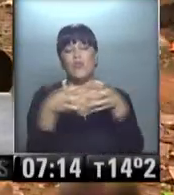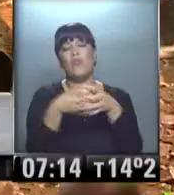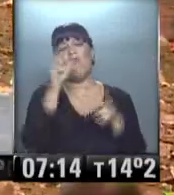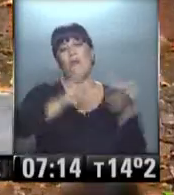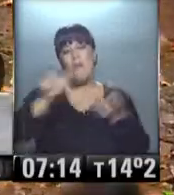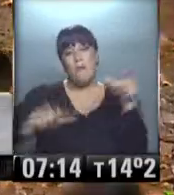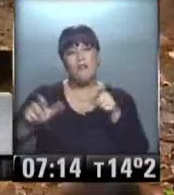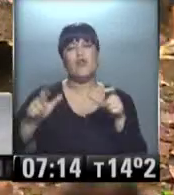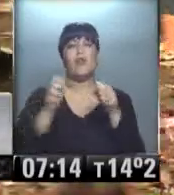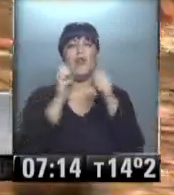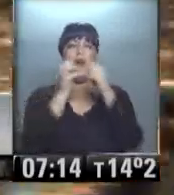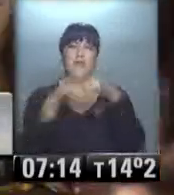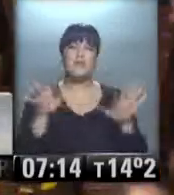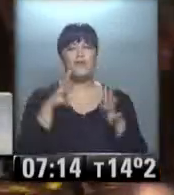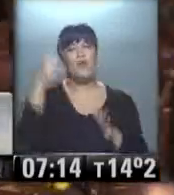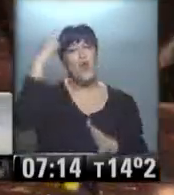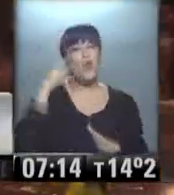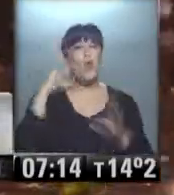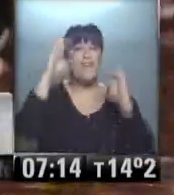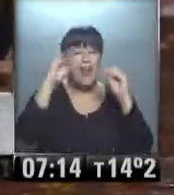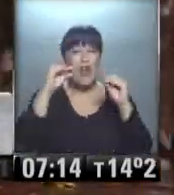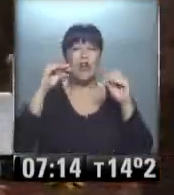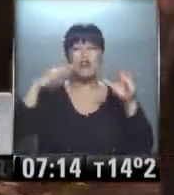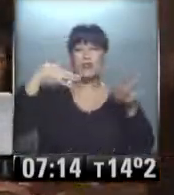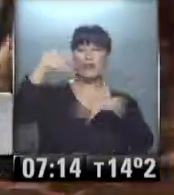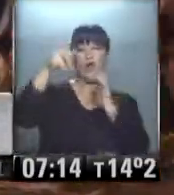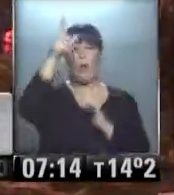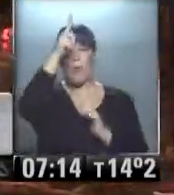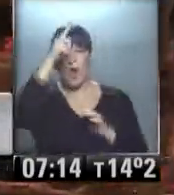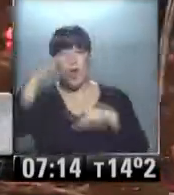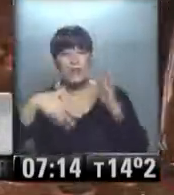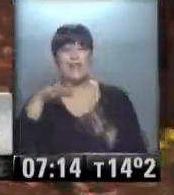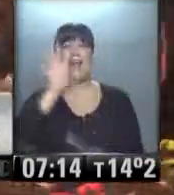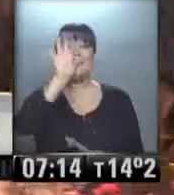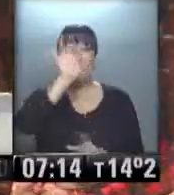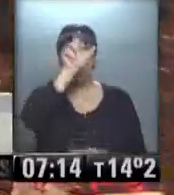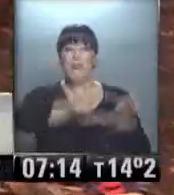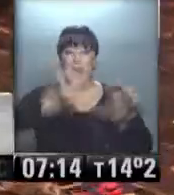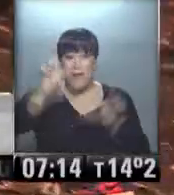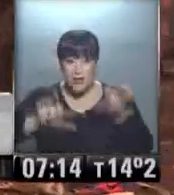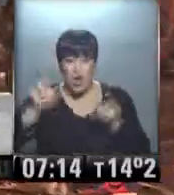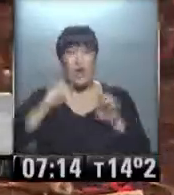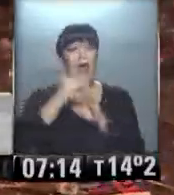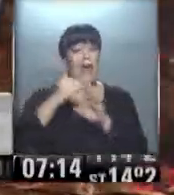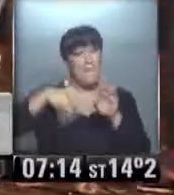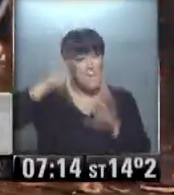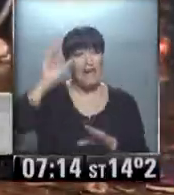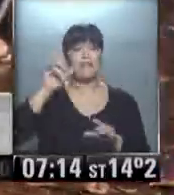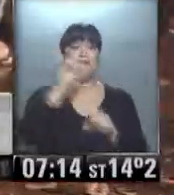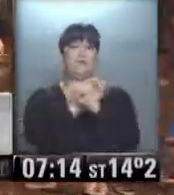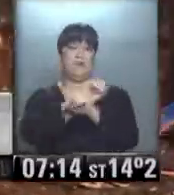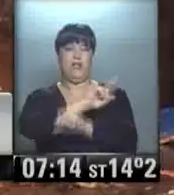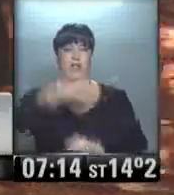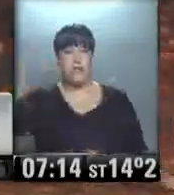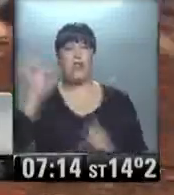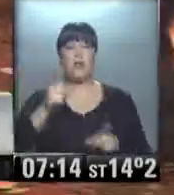que comenzó cerca de las 21 el enfrentamiento con la policía y terminó con más de 50 personas detenidas en la ciudad de Buenos Aires y